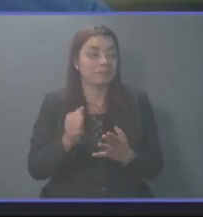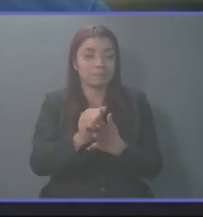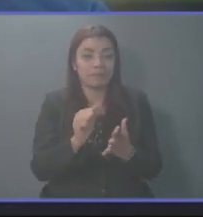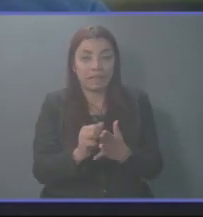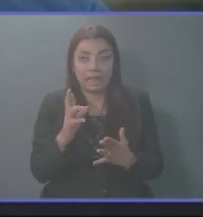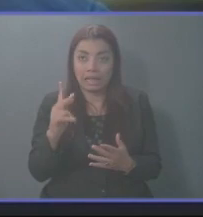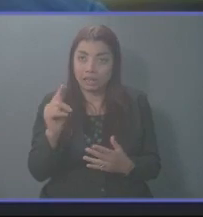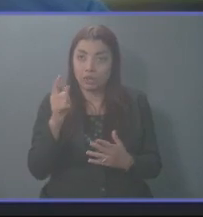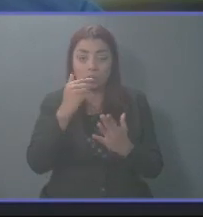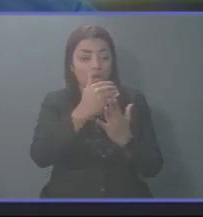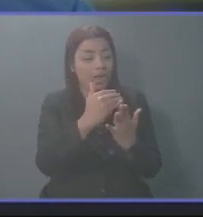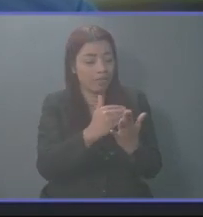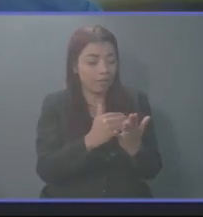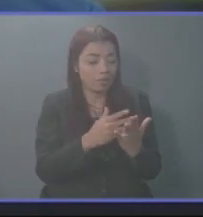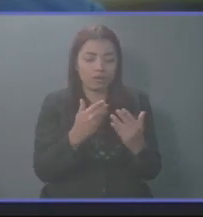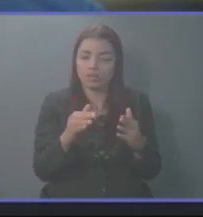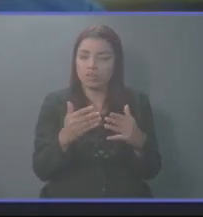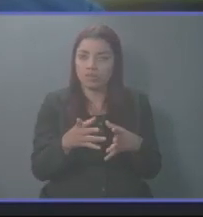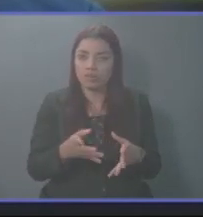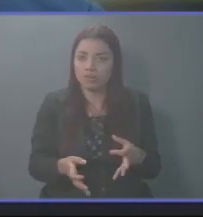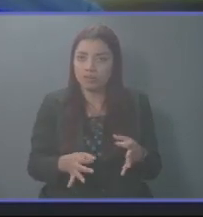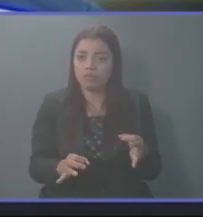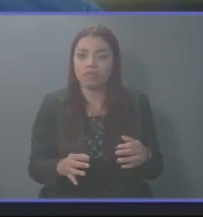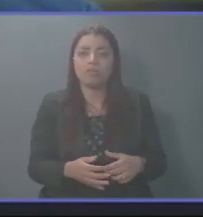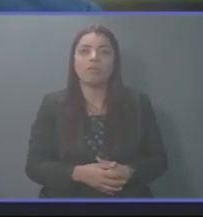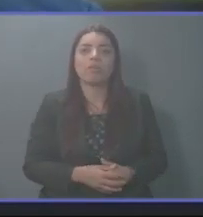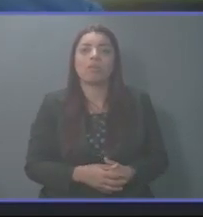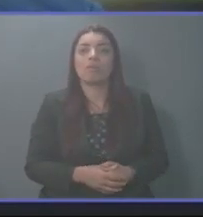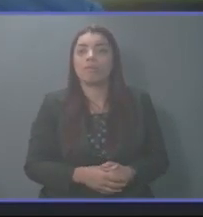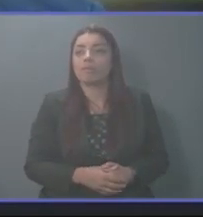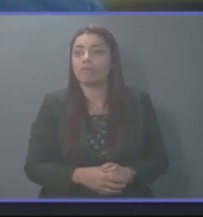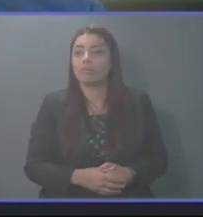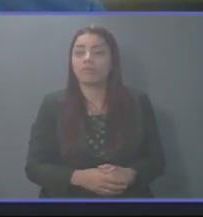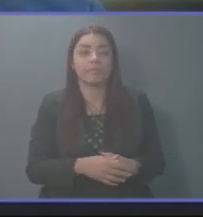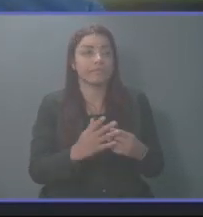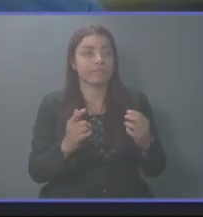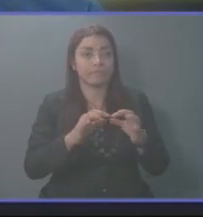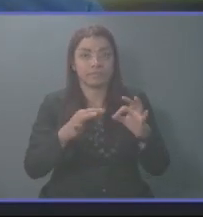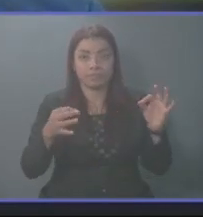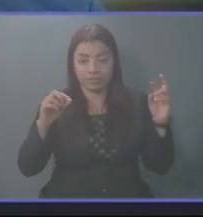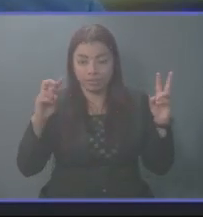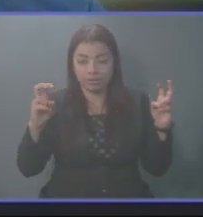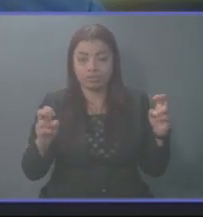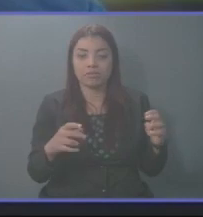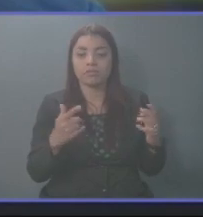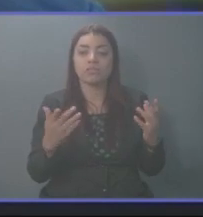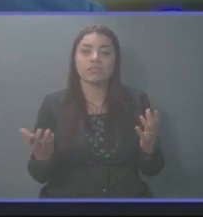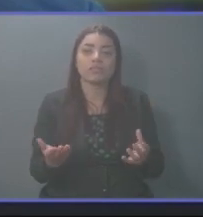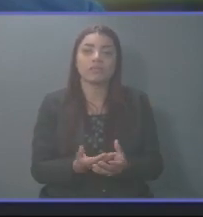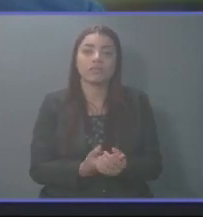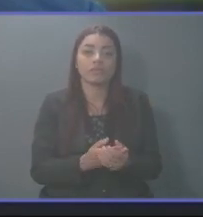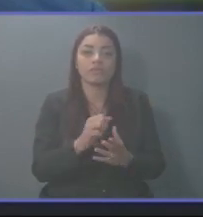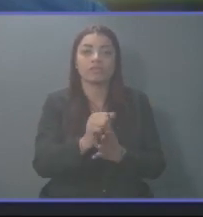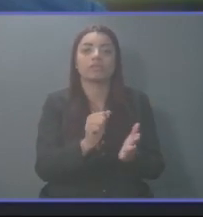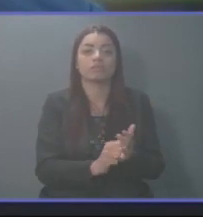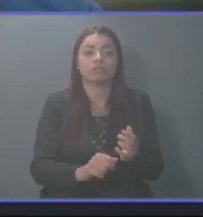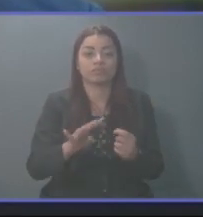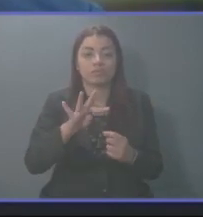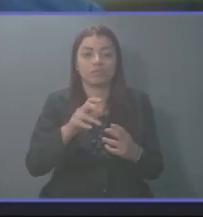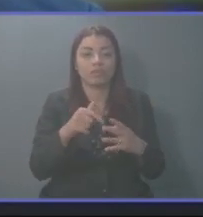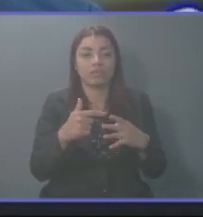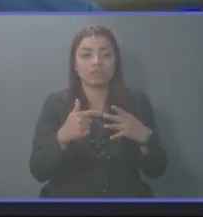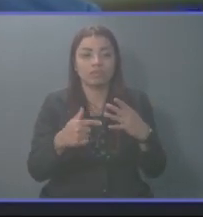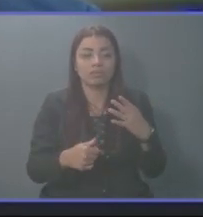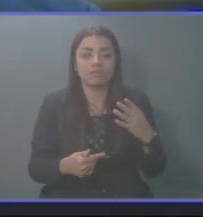artículos mencionados de la manera siguiente. Abro comillas. Se incorporan al artículo 4